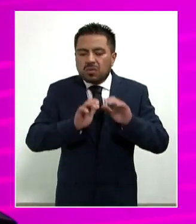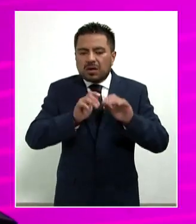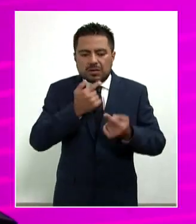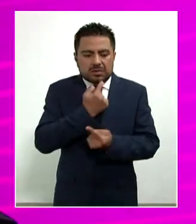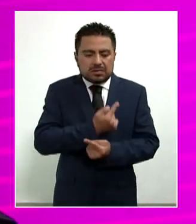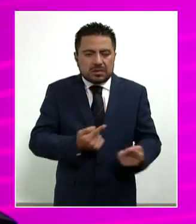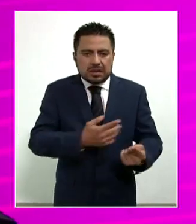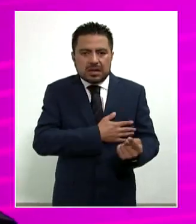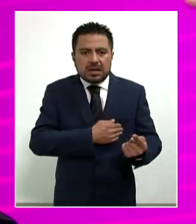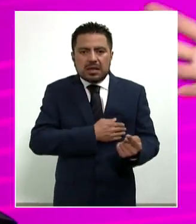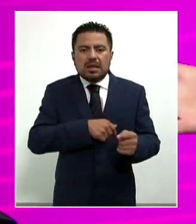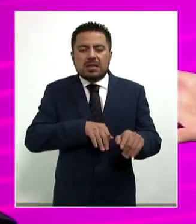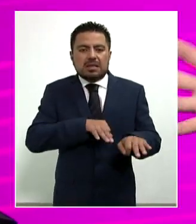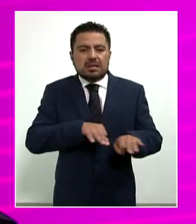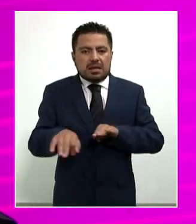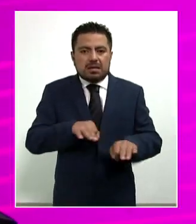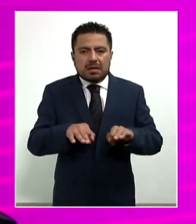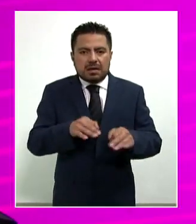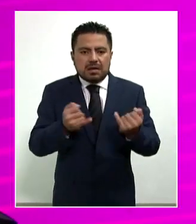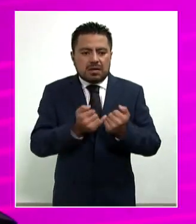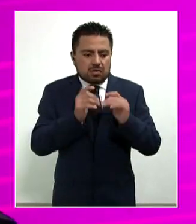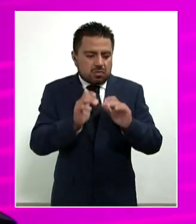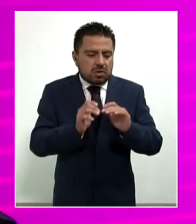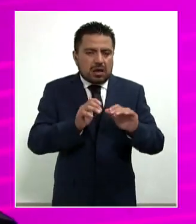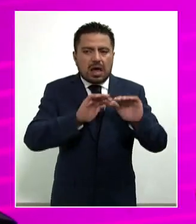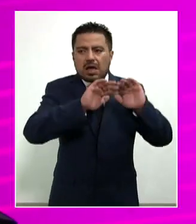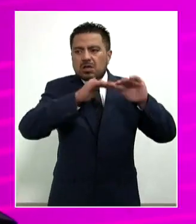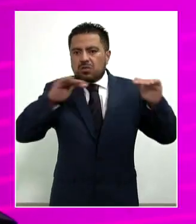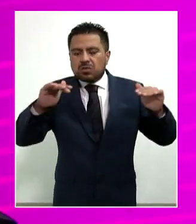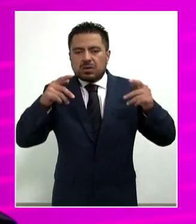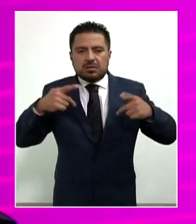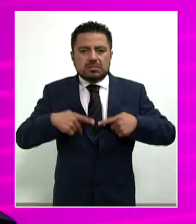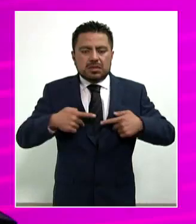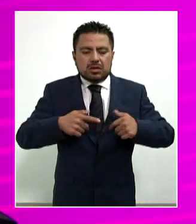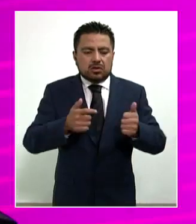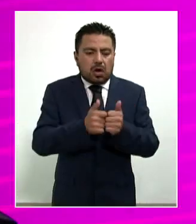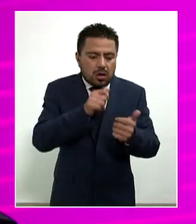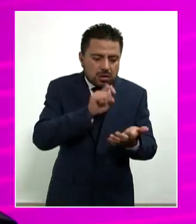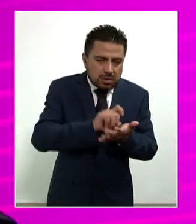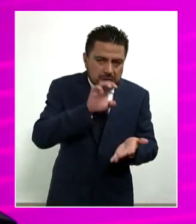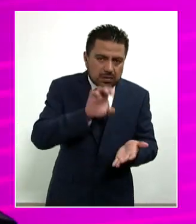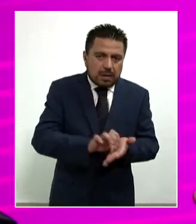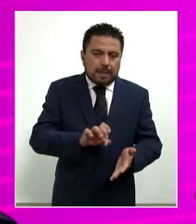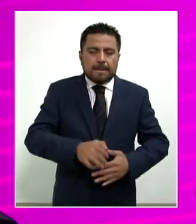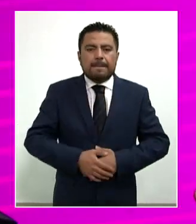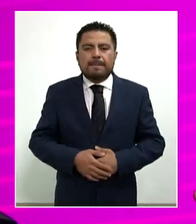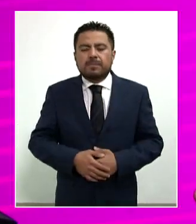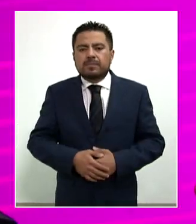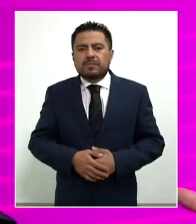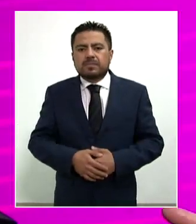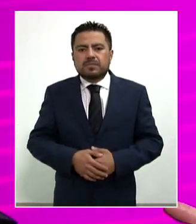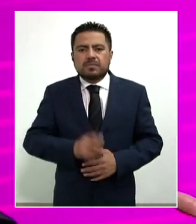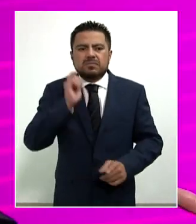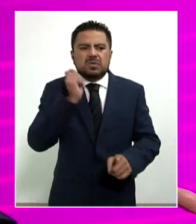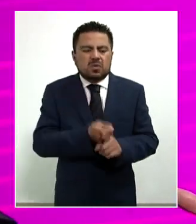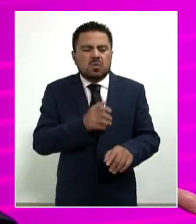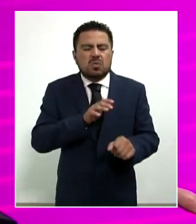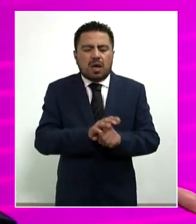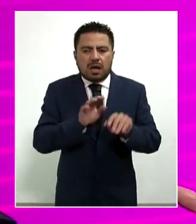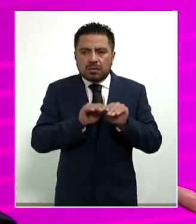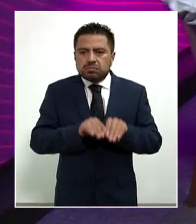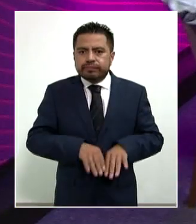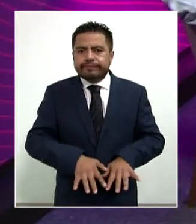los niños y trabajará en el cuidado de los adultos mayores, de las personas con discapacidad. ¿Qué impacto